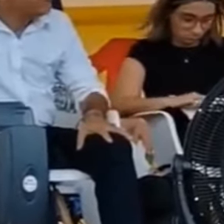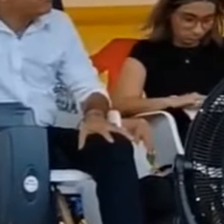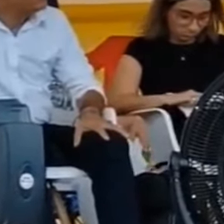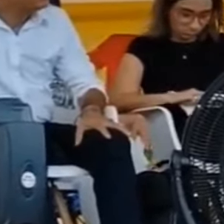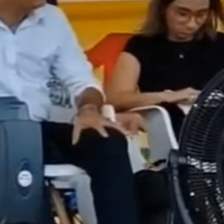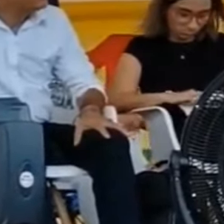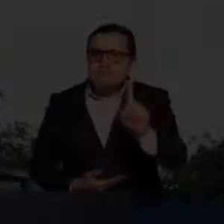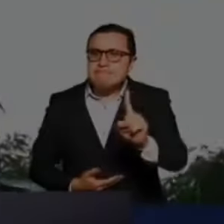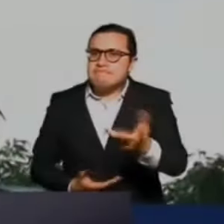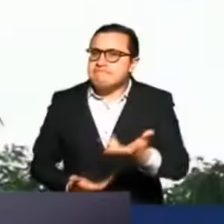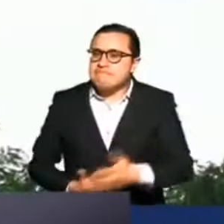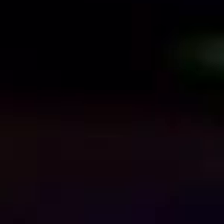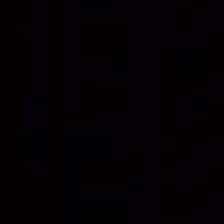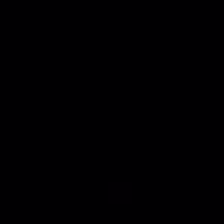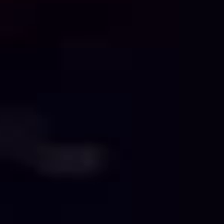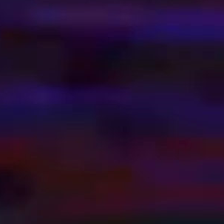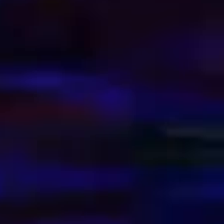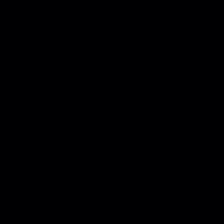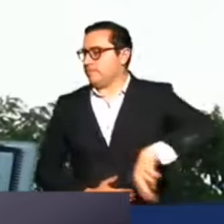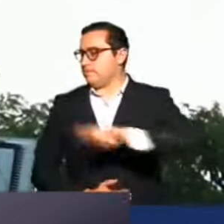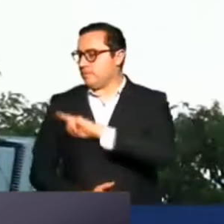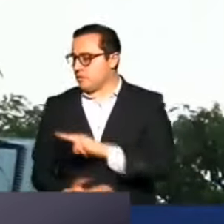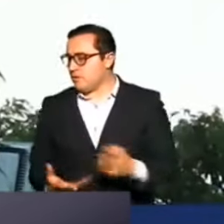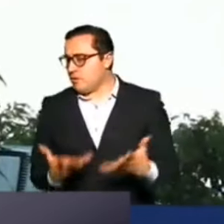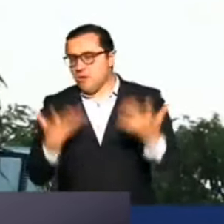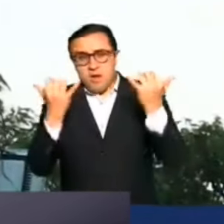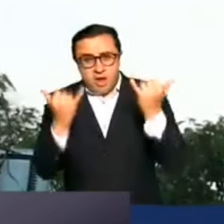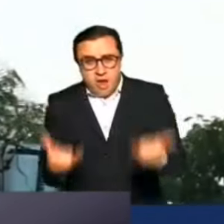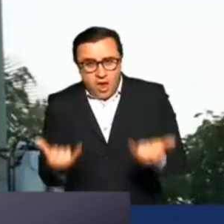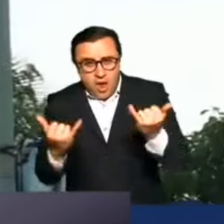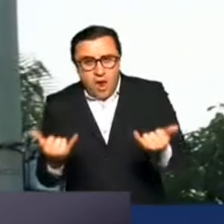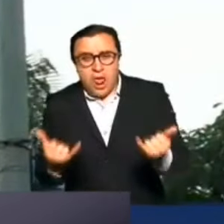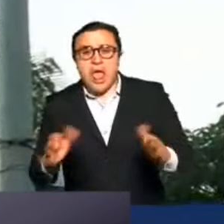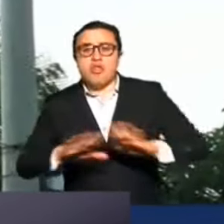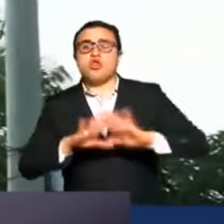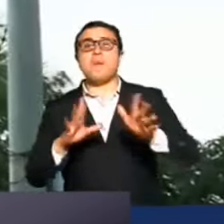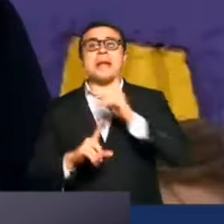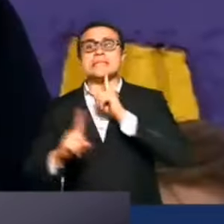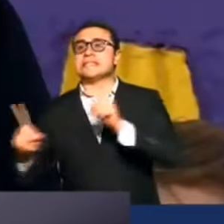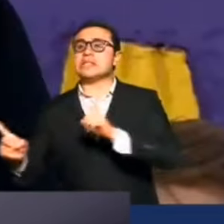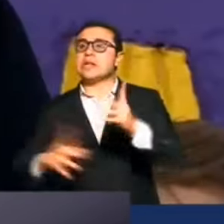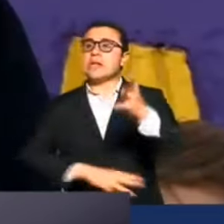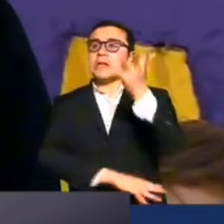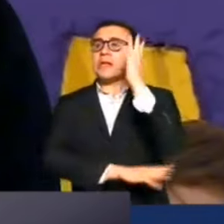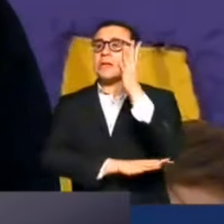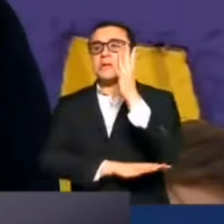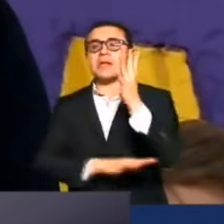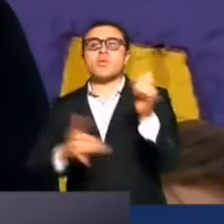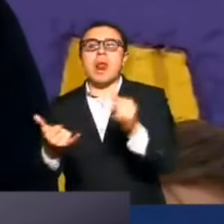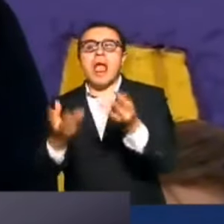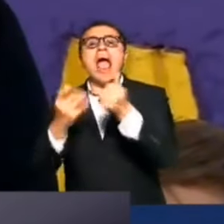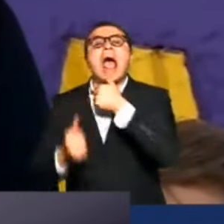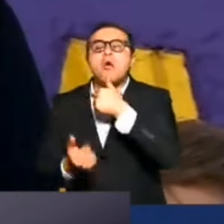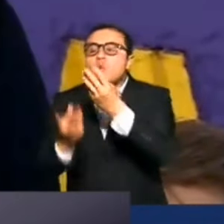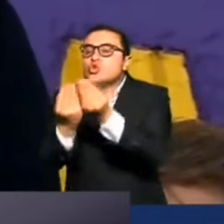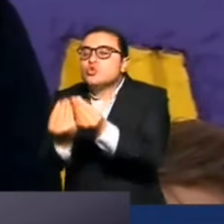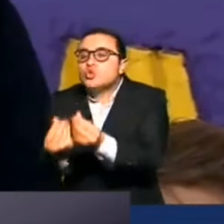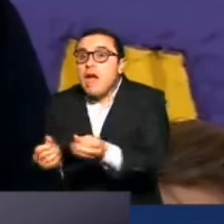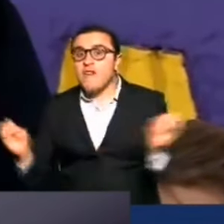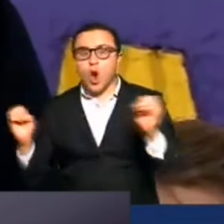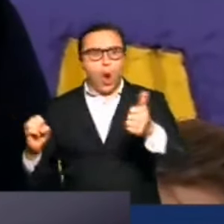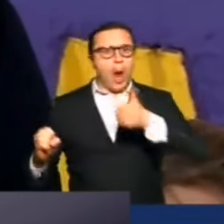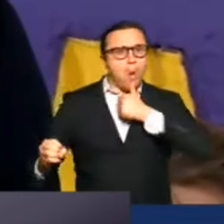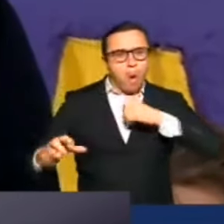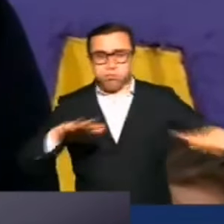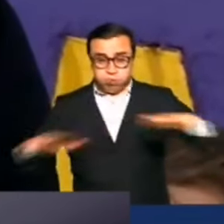Dios. No simplemente os puma, o somos huracán en la historia.